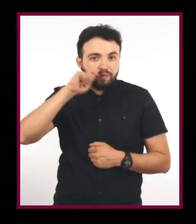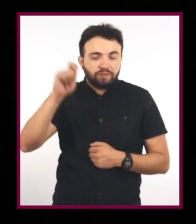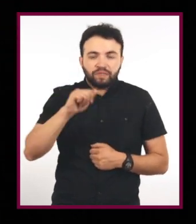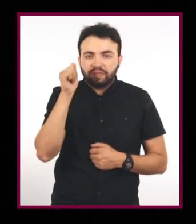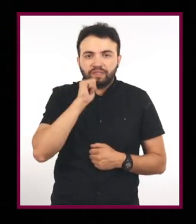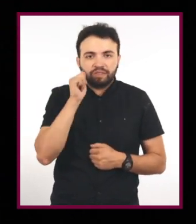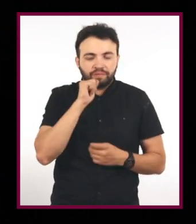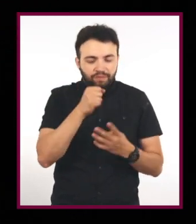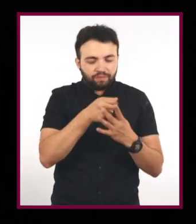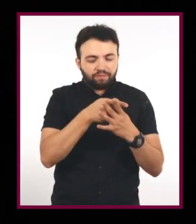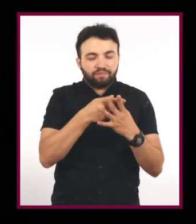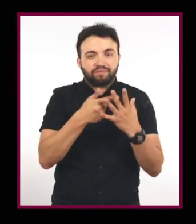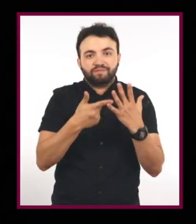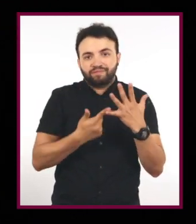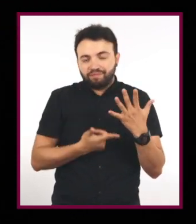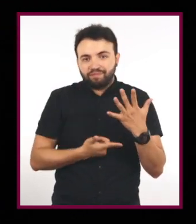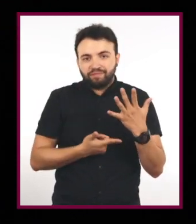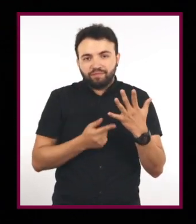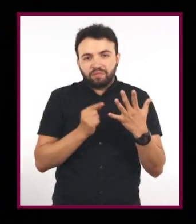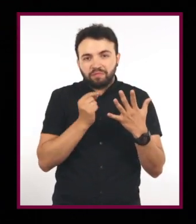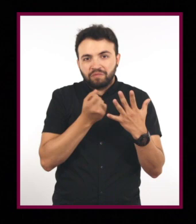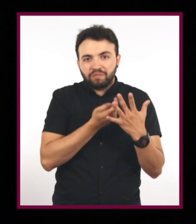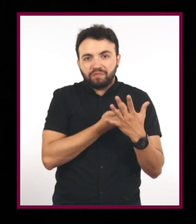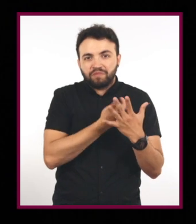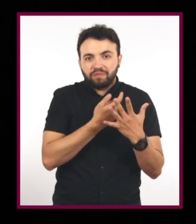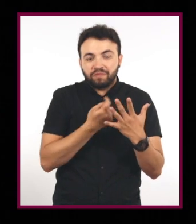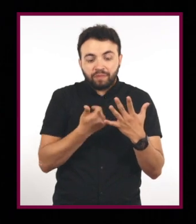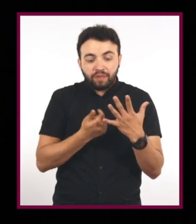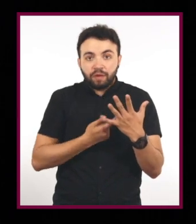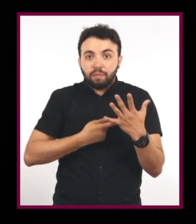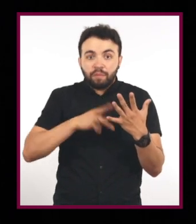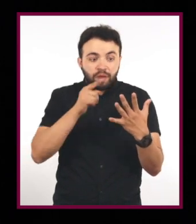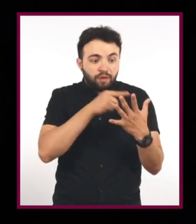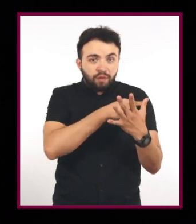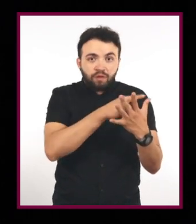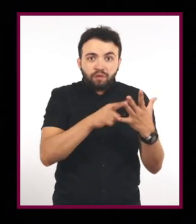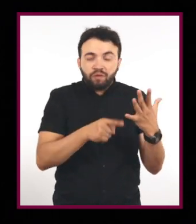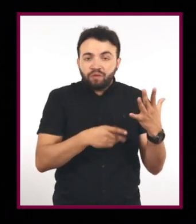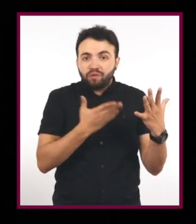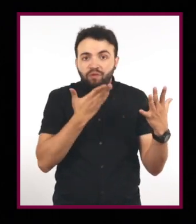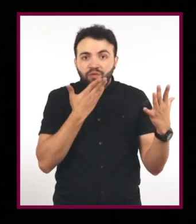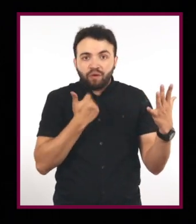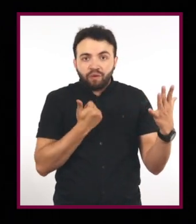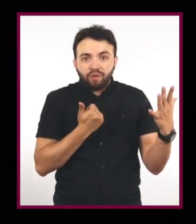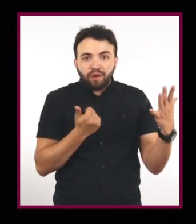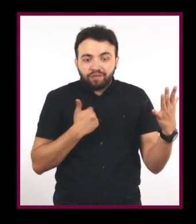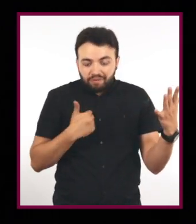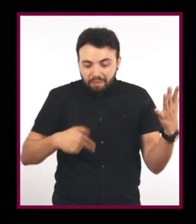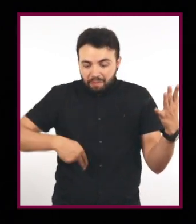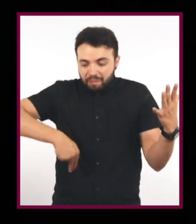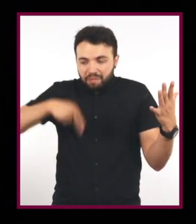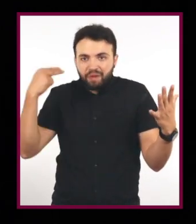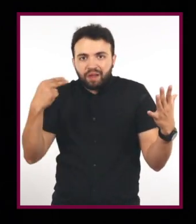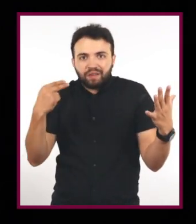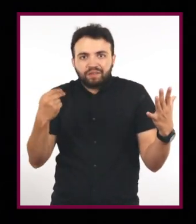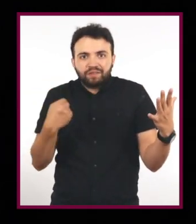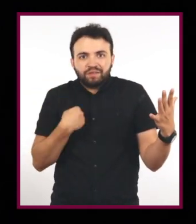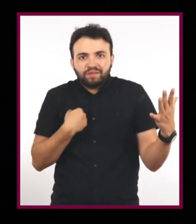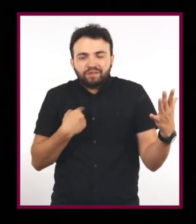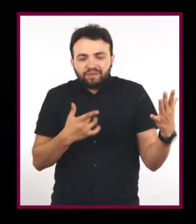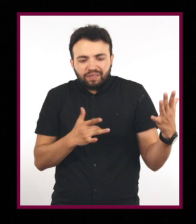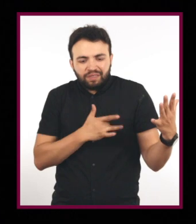Buenas amistades las cuentas con los dedos de la mano, pero sin ellas, la vida sabría una tortilla fría y sin